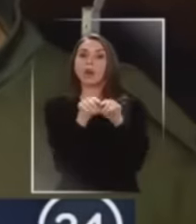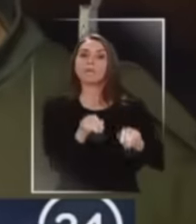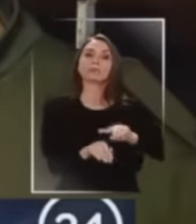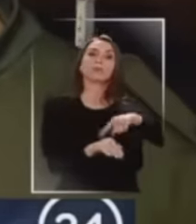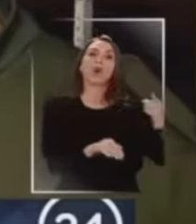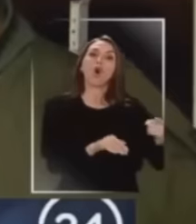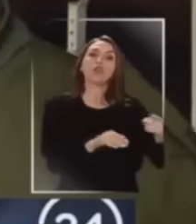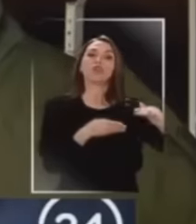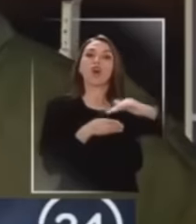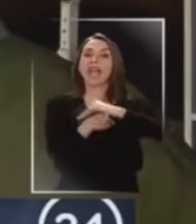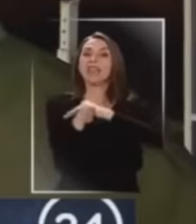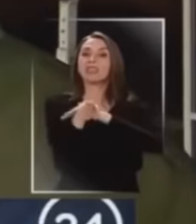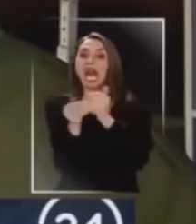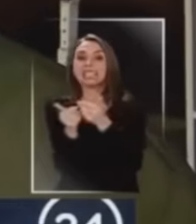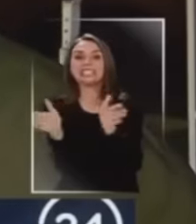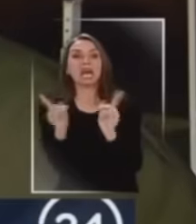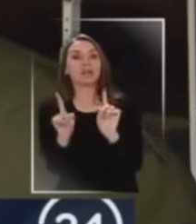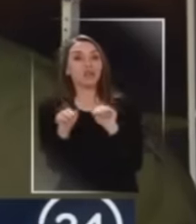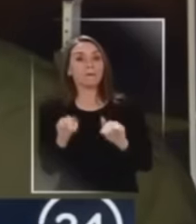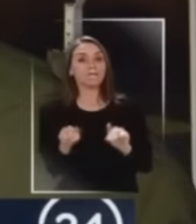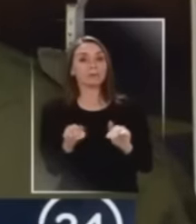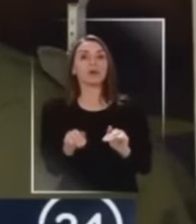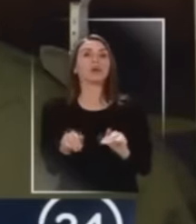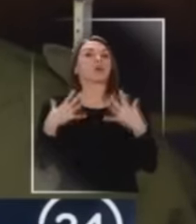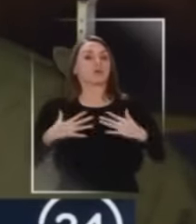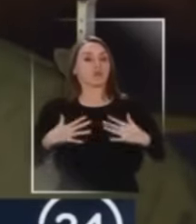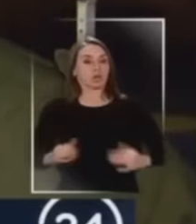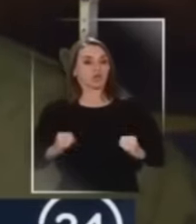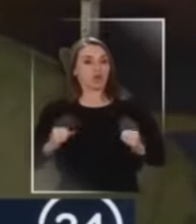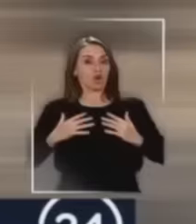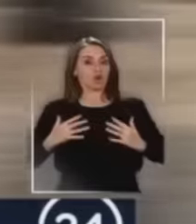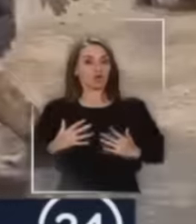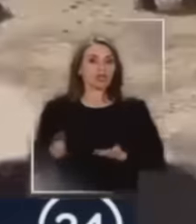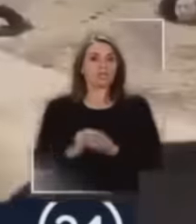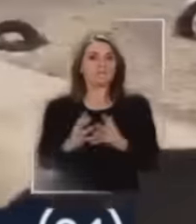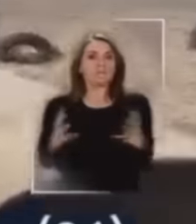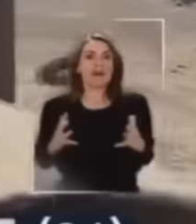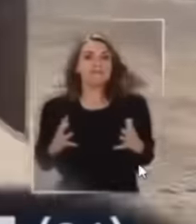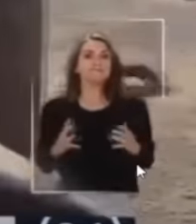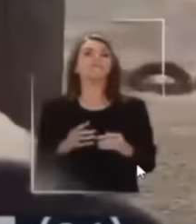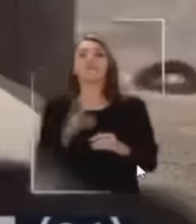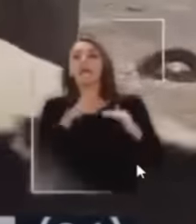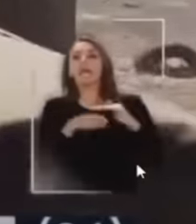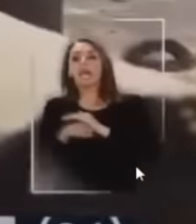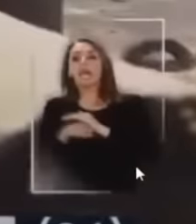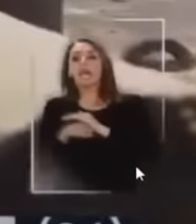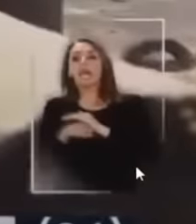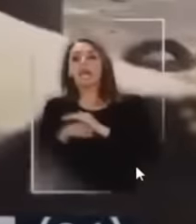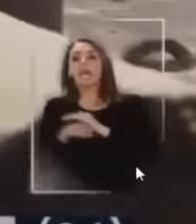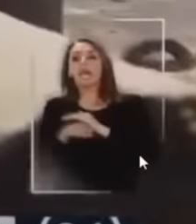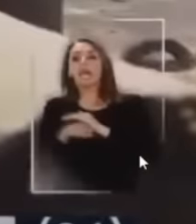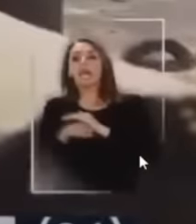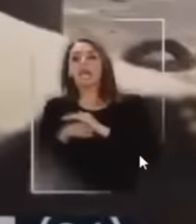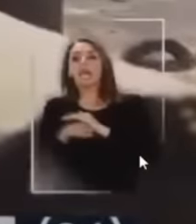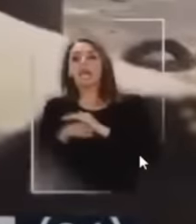de ingreso, tenemos una obligación de mantener nuestras condiciones e incrementarlas. ¡Ingresamos al circuito! ¡A la mierda! O